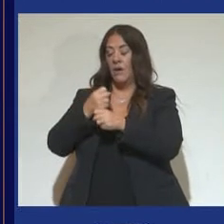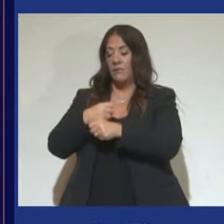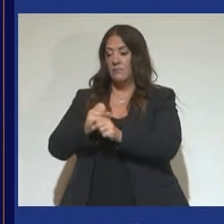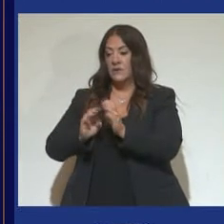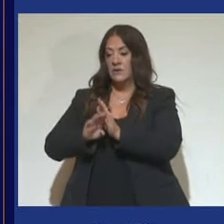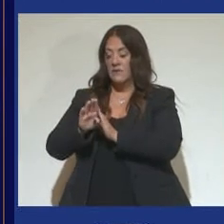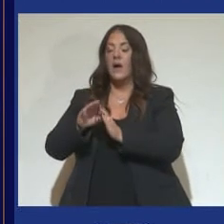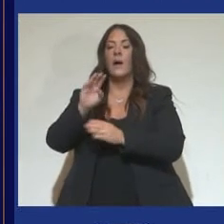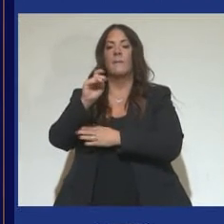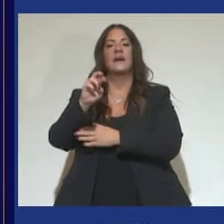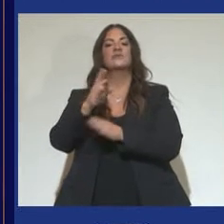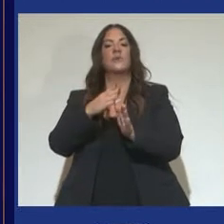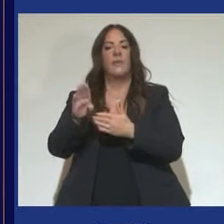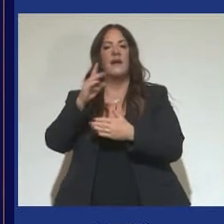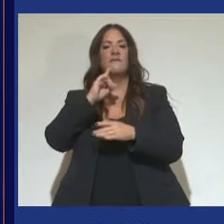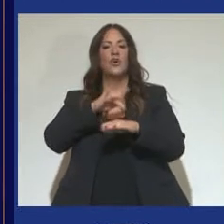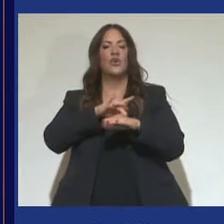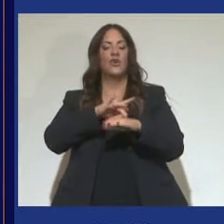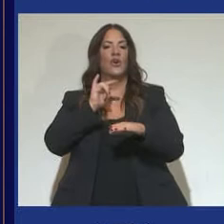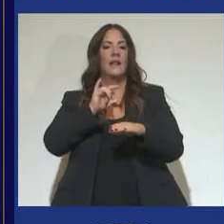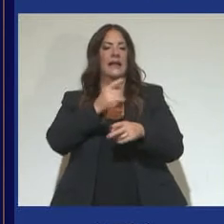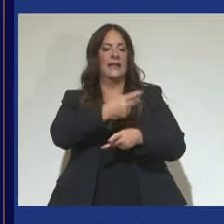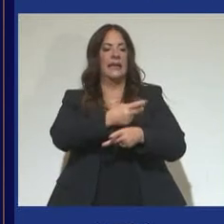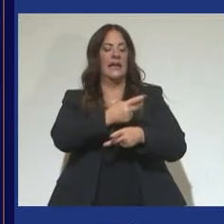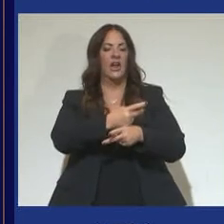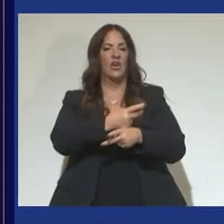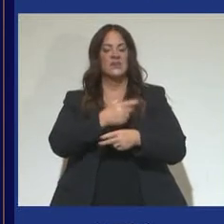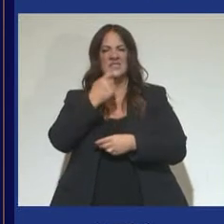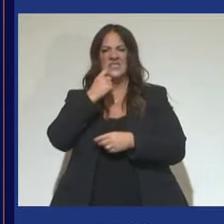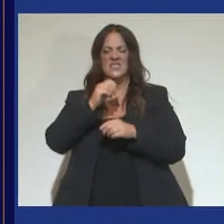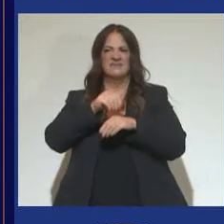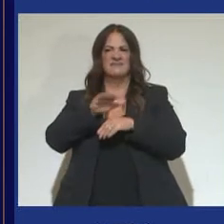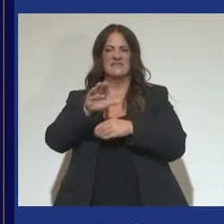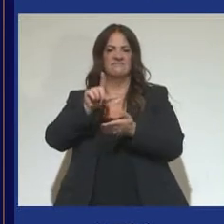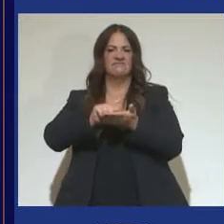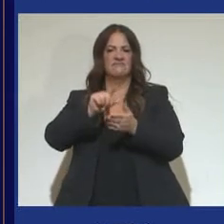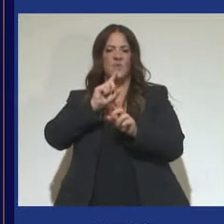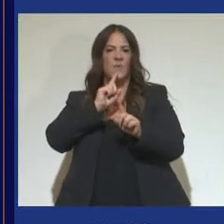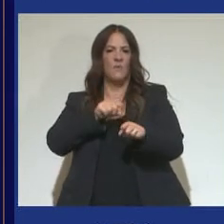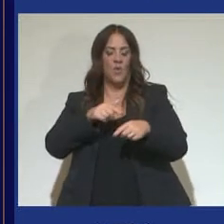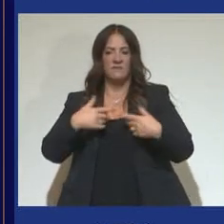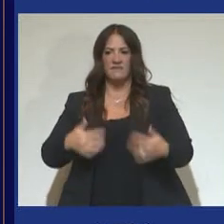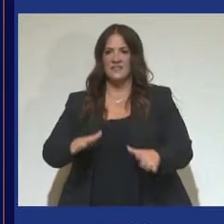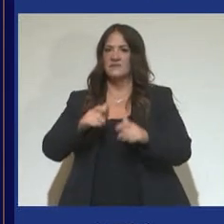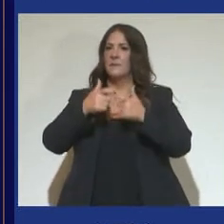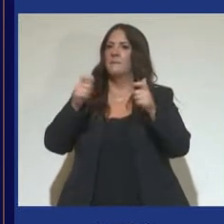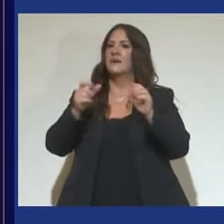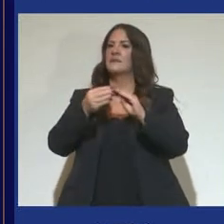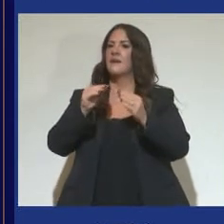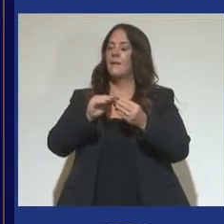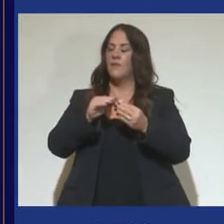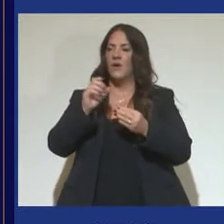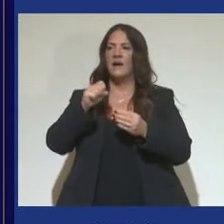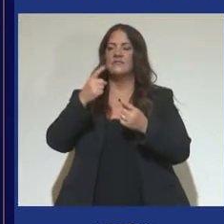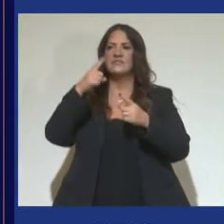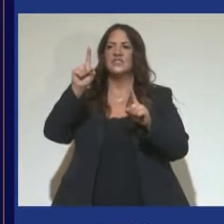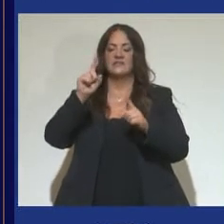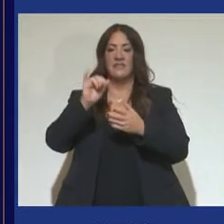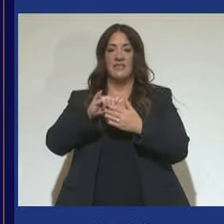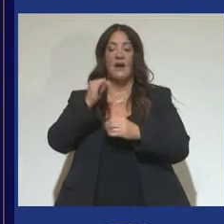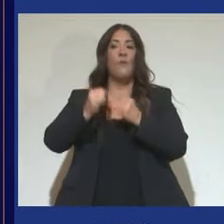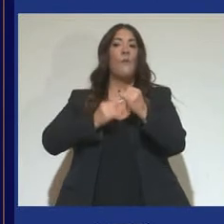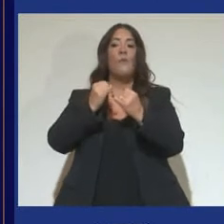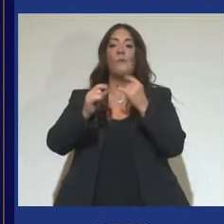especial para la educación temprana y cuidado de infantes es un número muy alto que hay que lograr